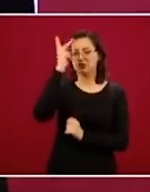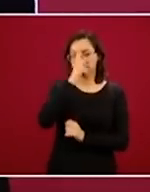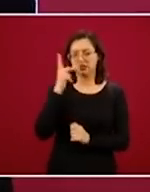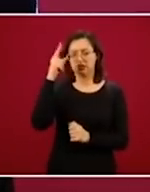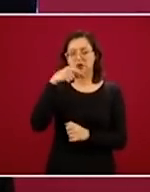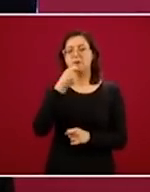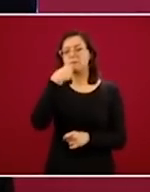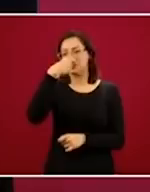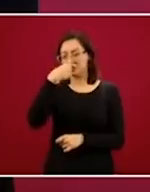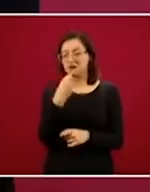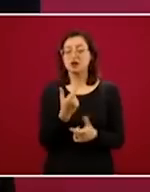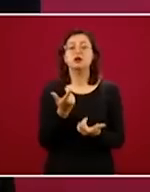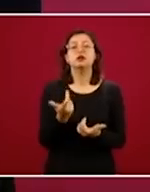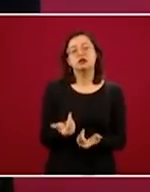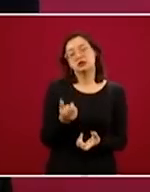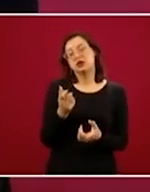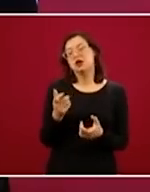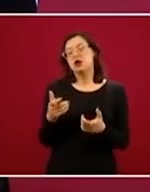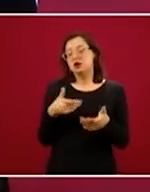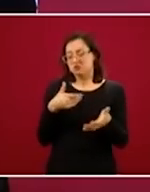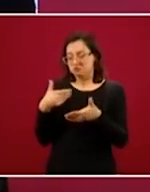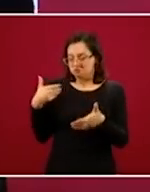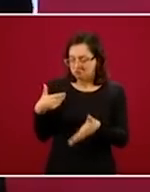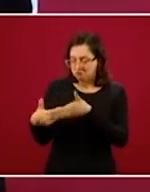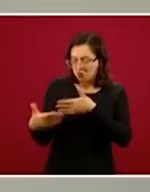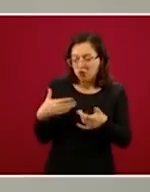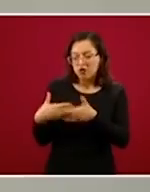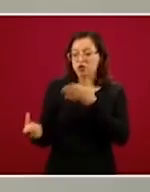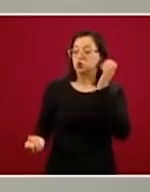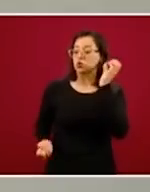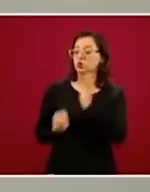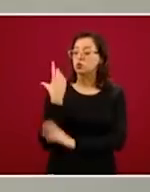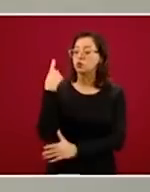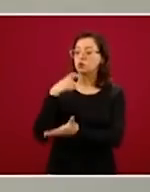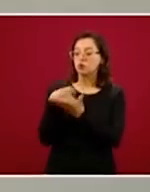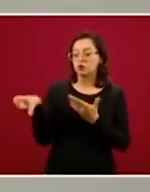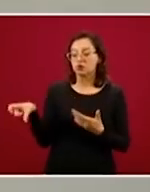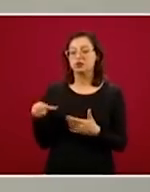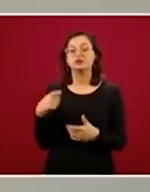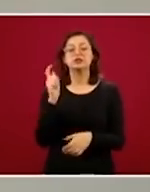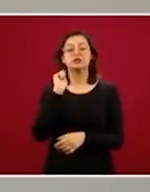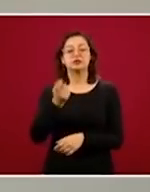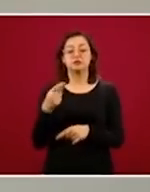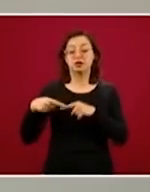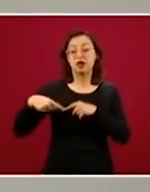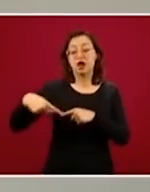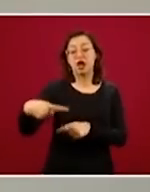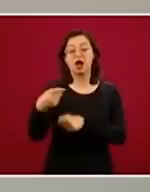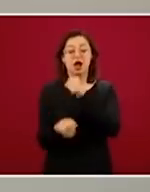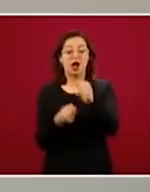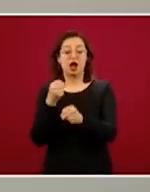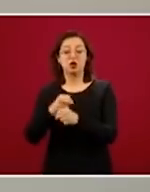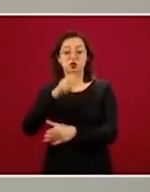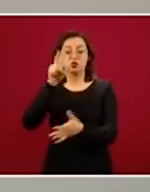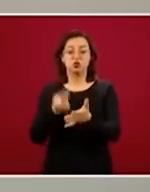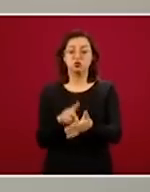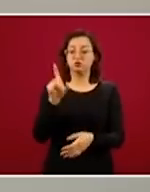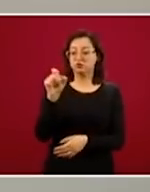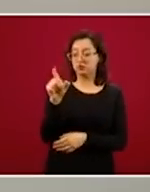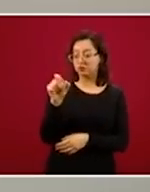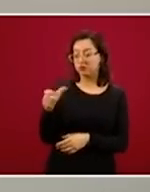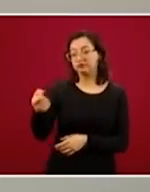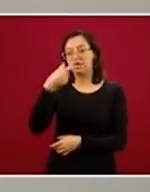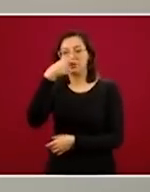optimizados qué quiere decir esto que en los medicamentos que estaremos utilizando en 2020 tendremos nuevos protocolos de